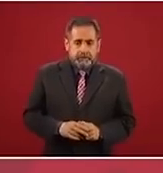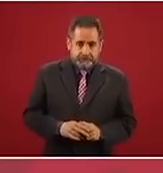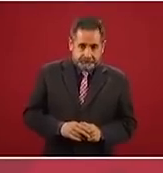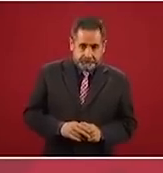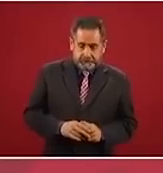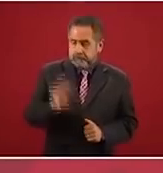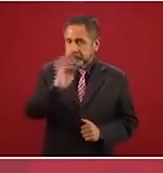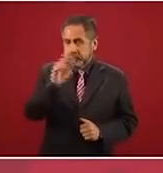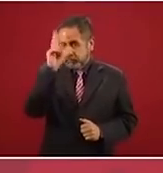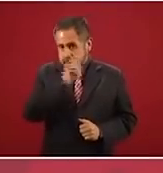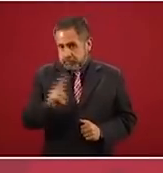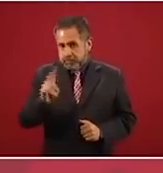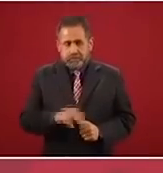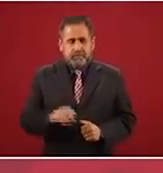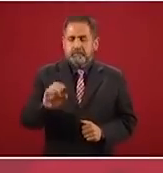algo peor, lo de